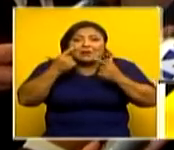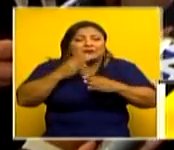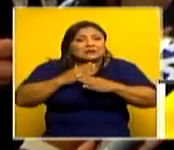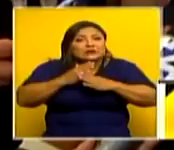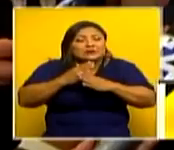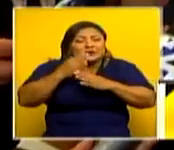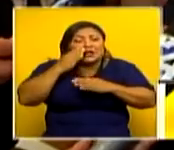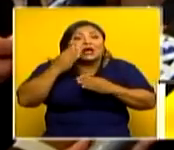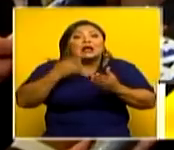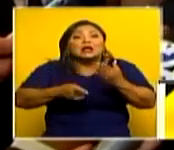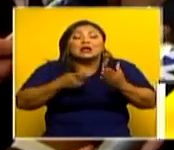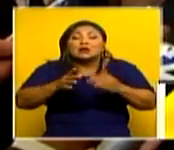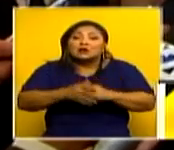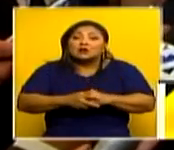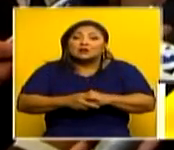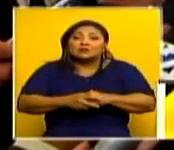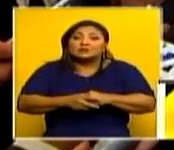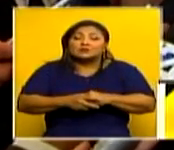menos prever que